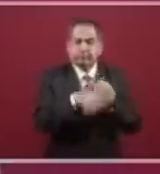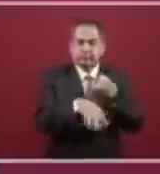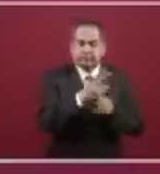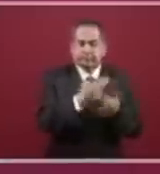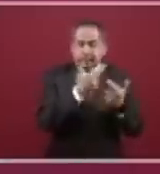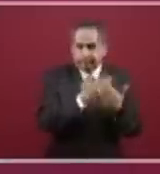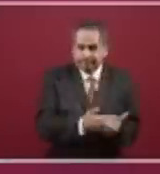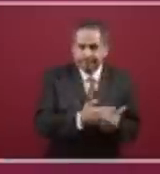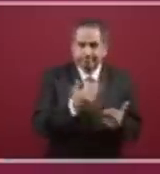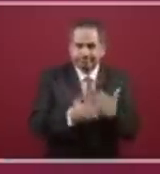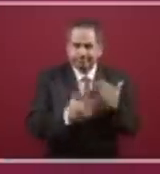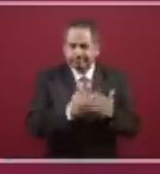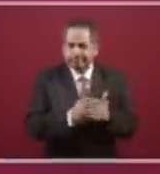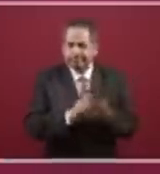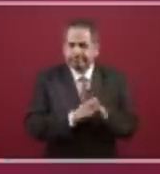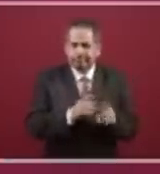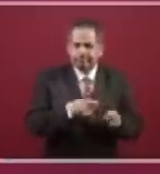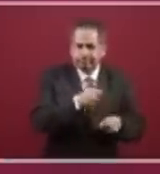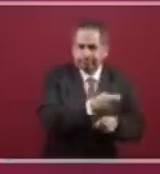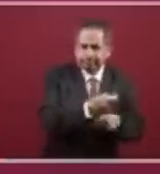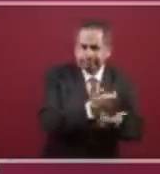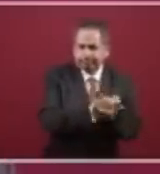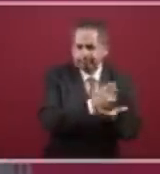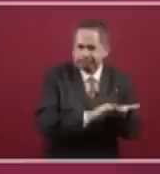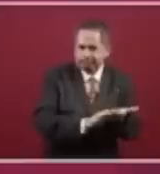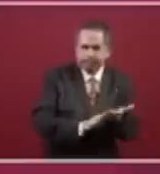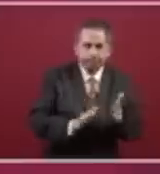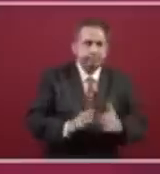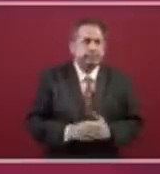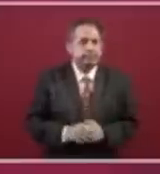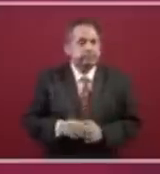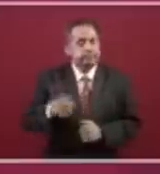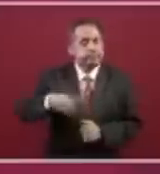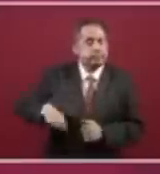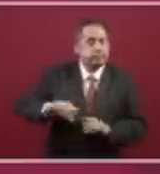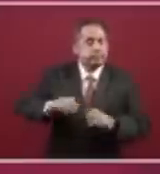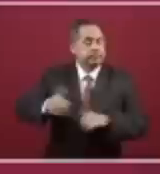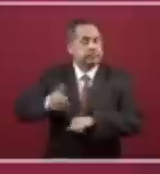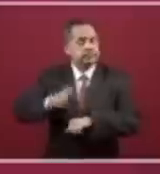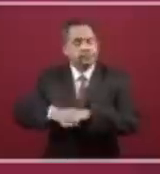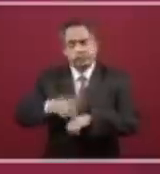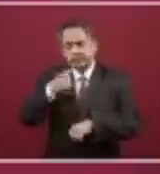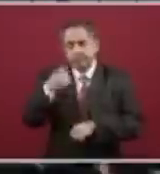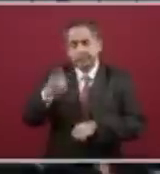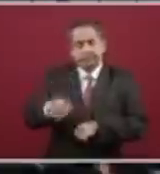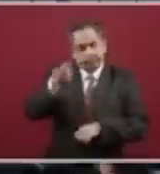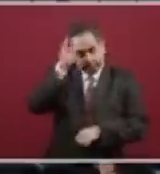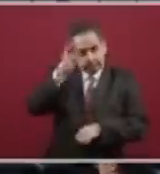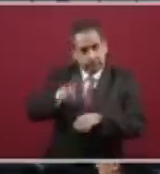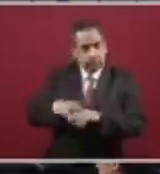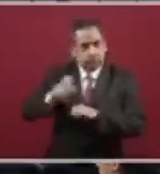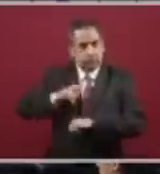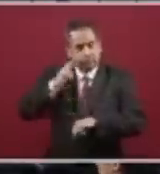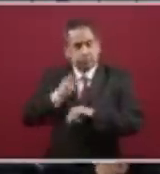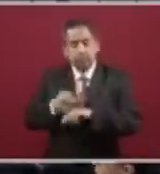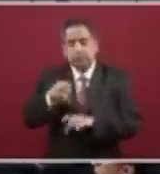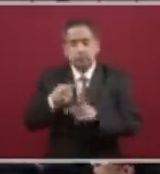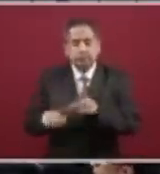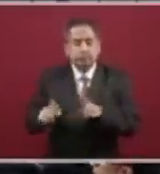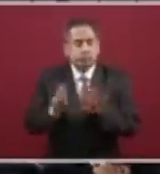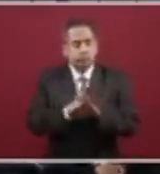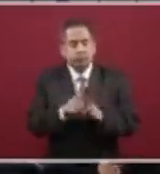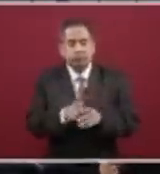restantes el consejo de administración instruyó igualmente al director general para que iniciara el proceso de amortización